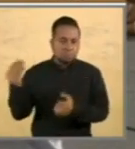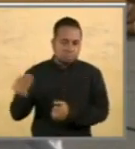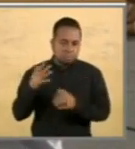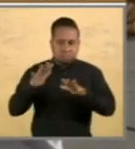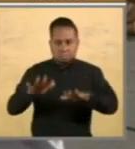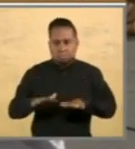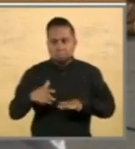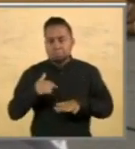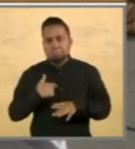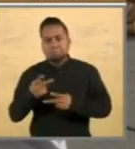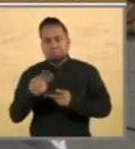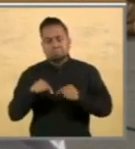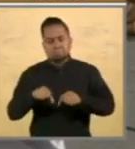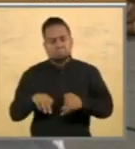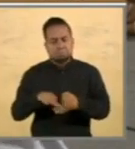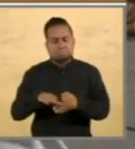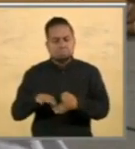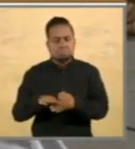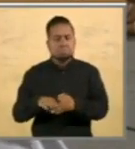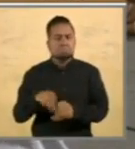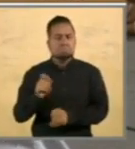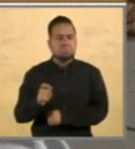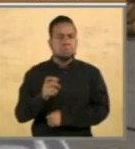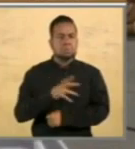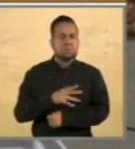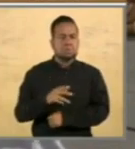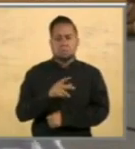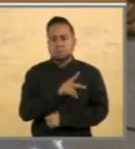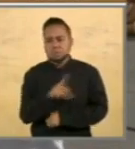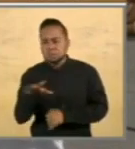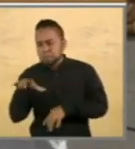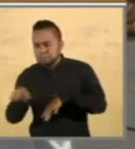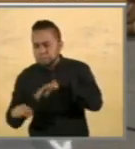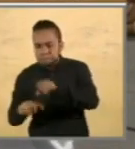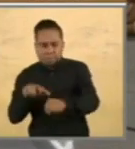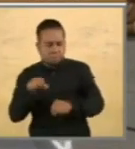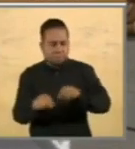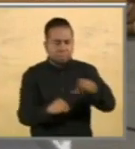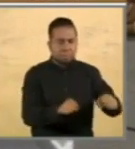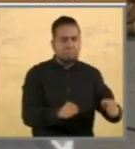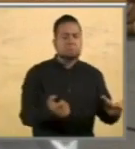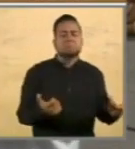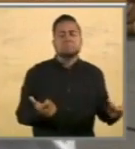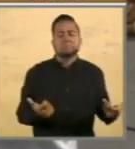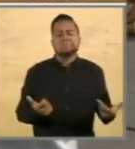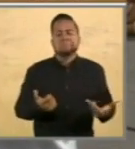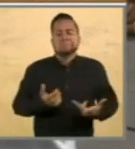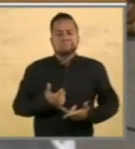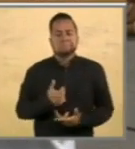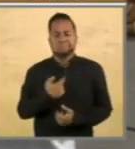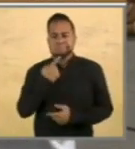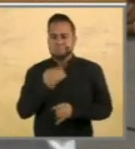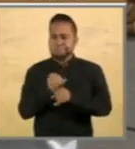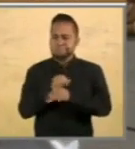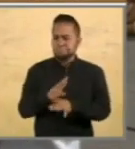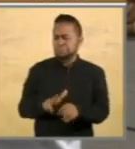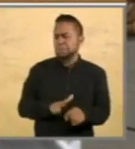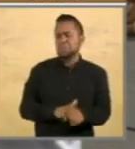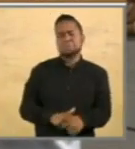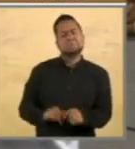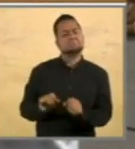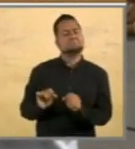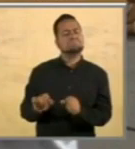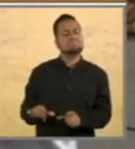las oportunidades que he tenido de venir pues bueno son de todos los que detienen en fin vamos a decir informaciones normales